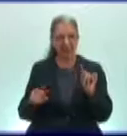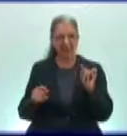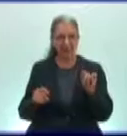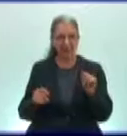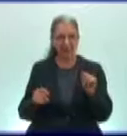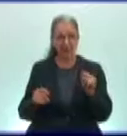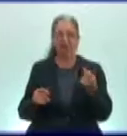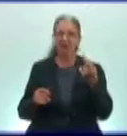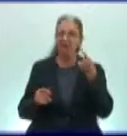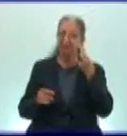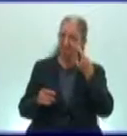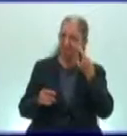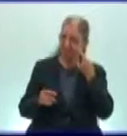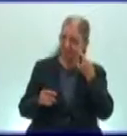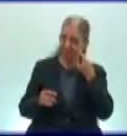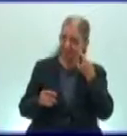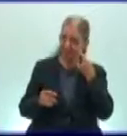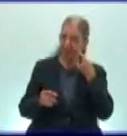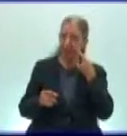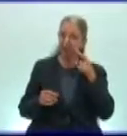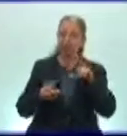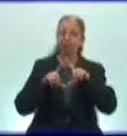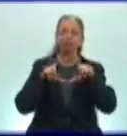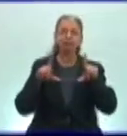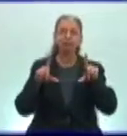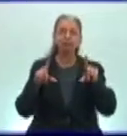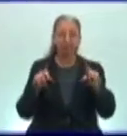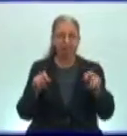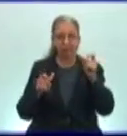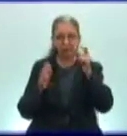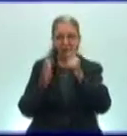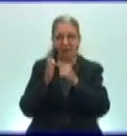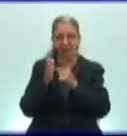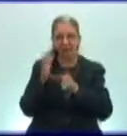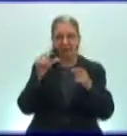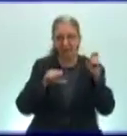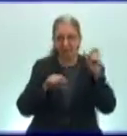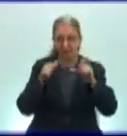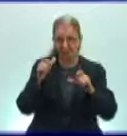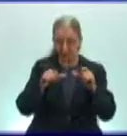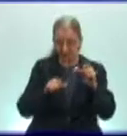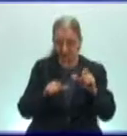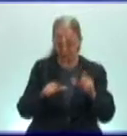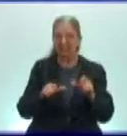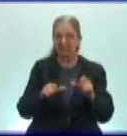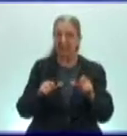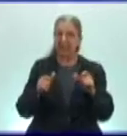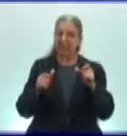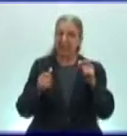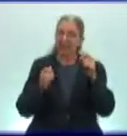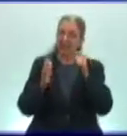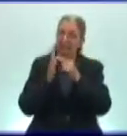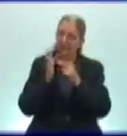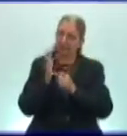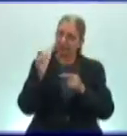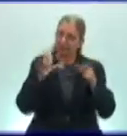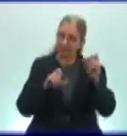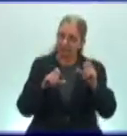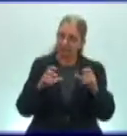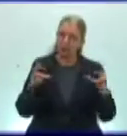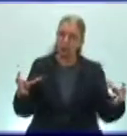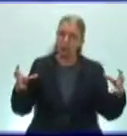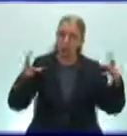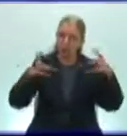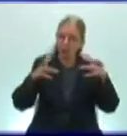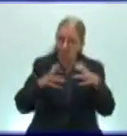tenemos que tener en cuenta el concepto de elemento químico ya visto por nosotros. Recuerden que elemento químico es el conjunto de